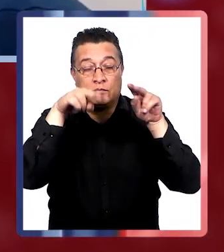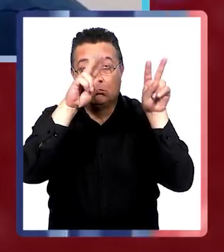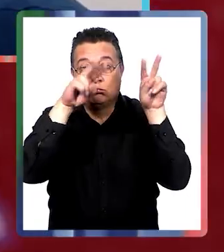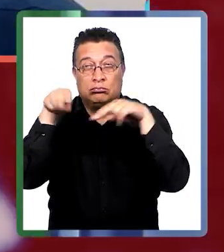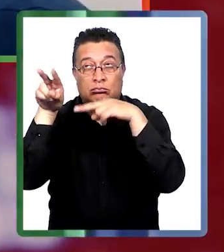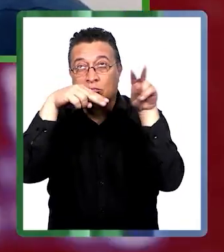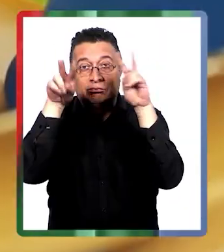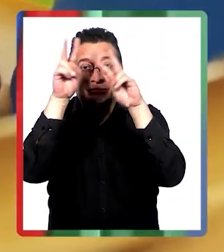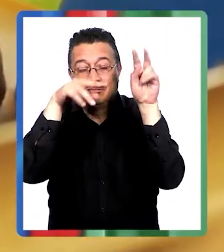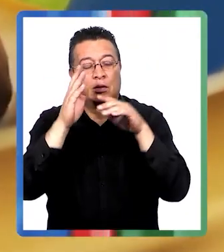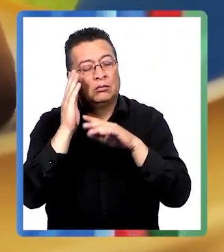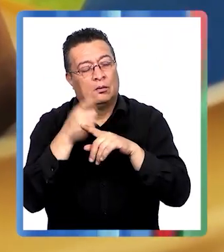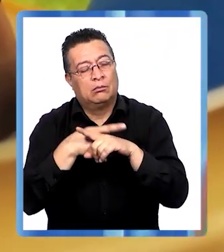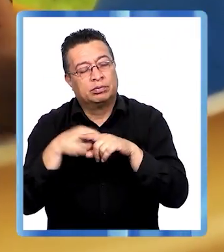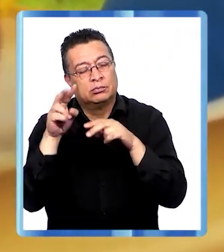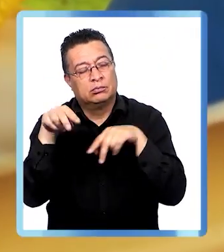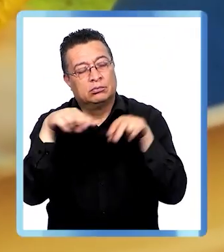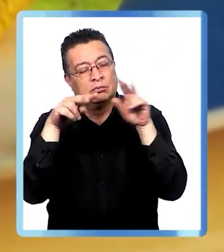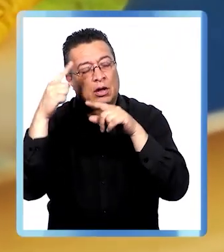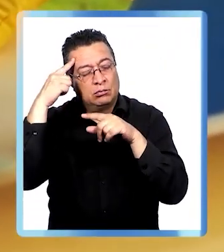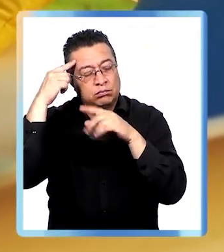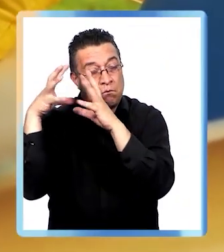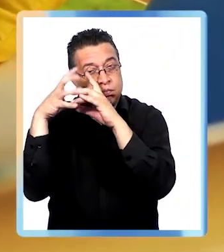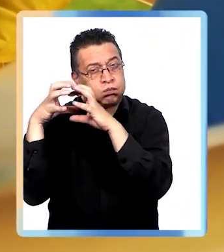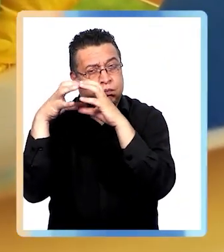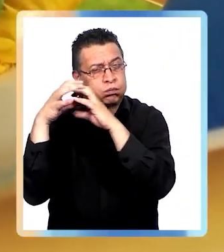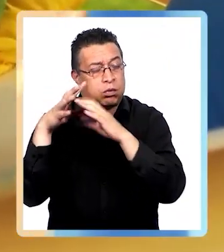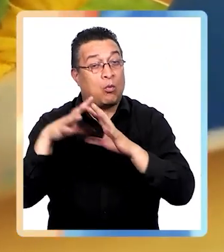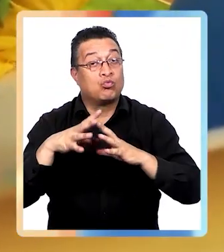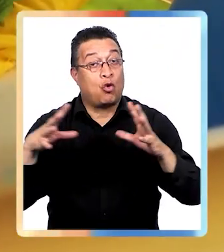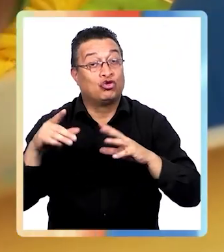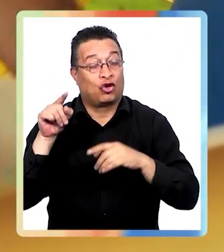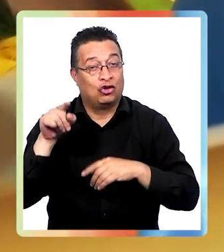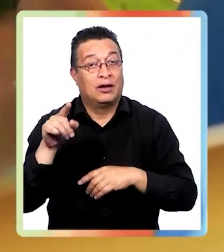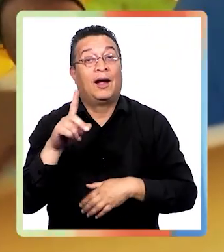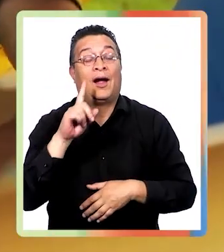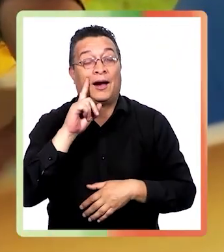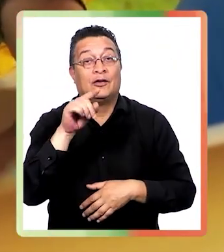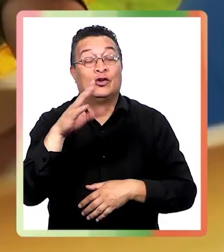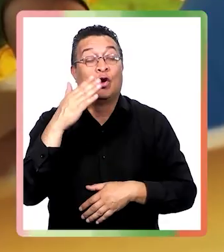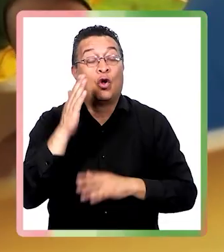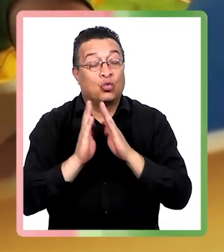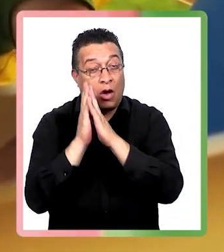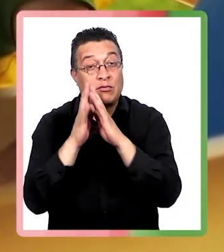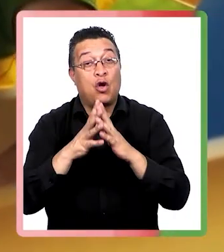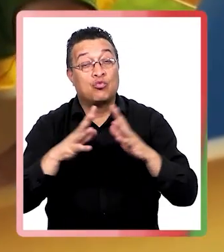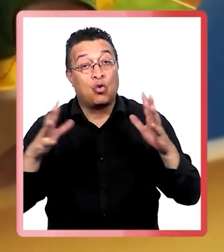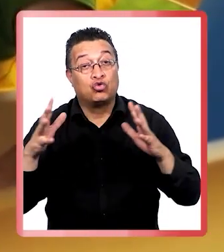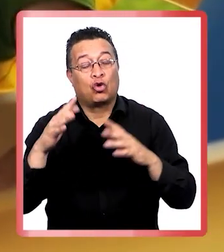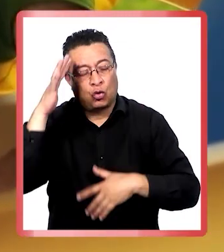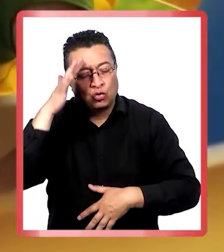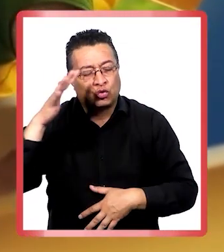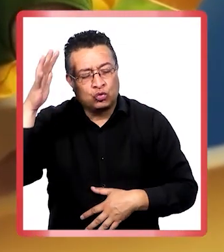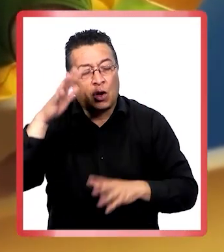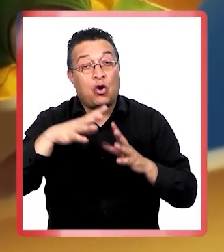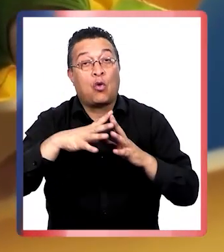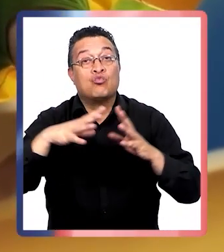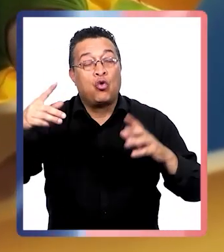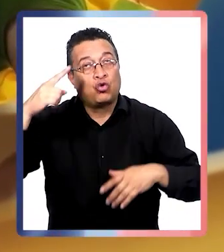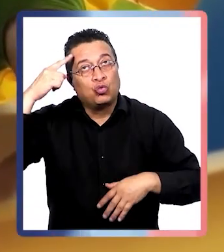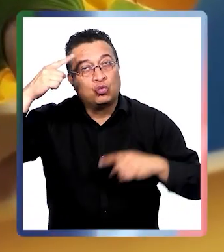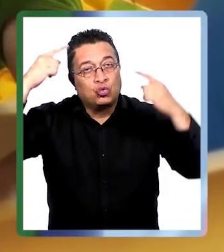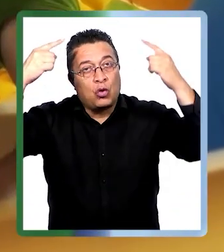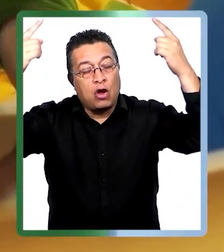se mueven rápidamente. Es una etapa de gran actividad cerebral e incluso, no sé si han notado que cuando esto duermes demasiado, sueñas